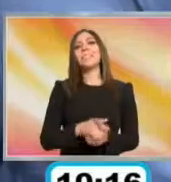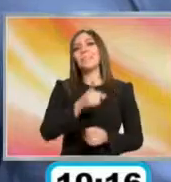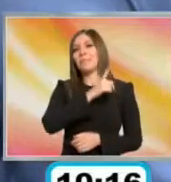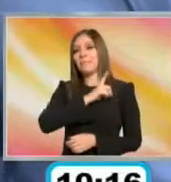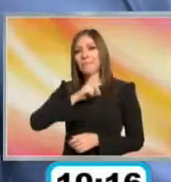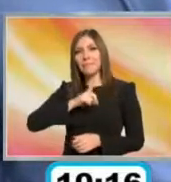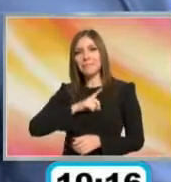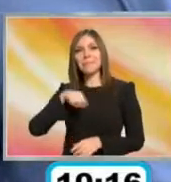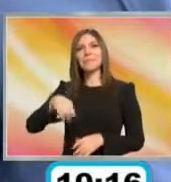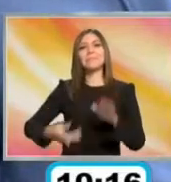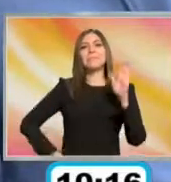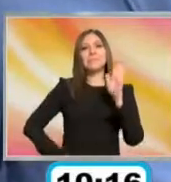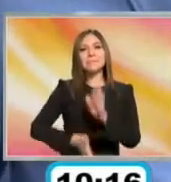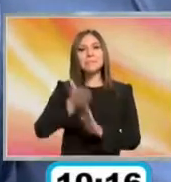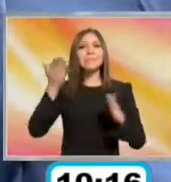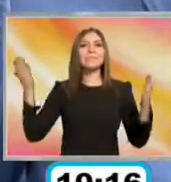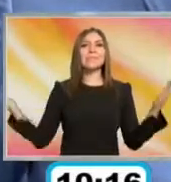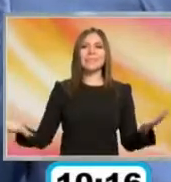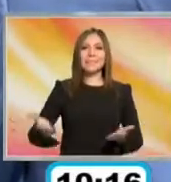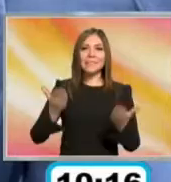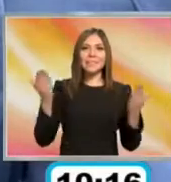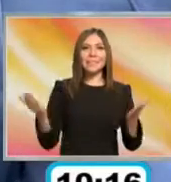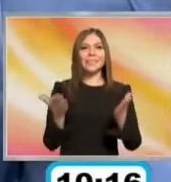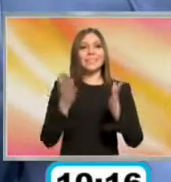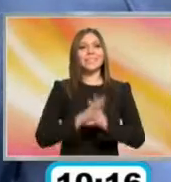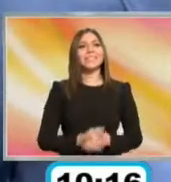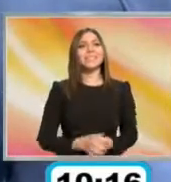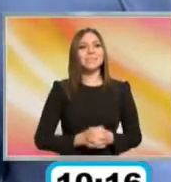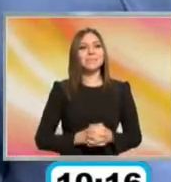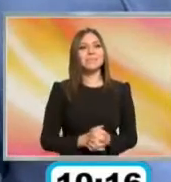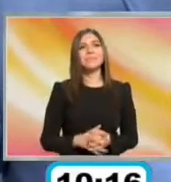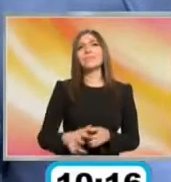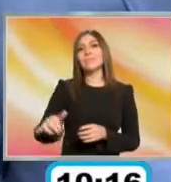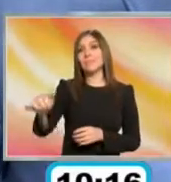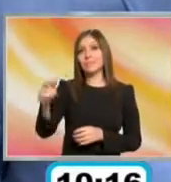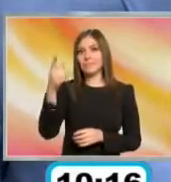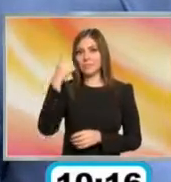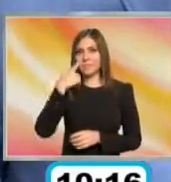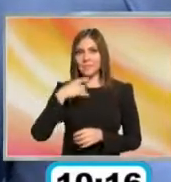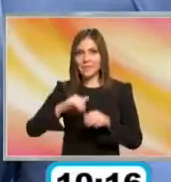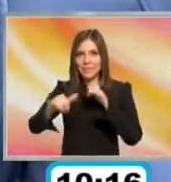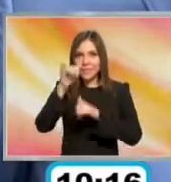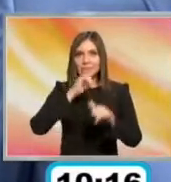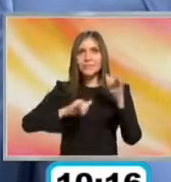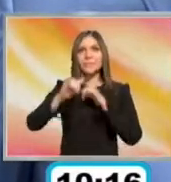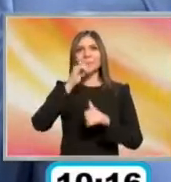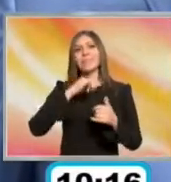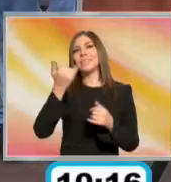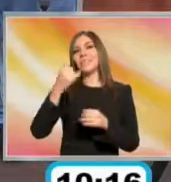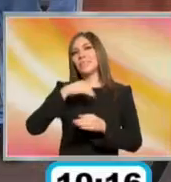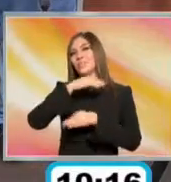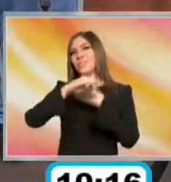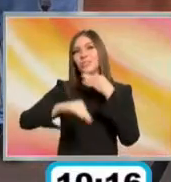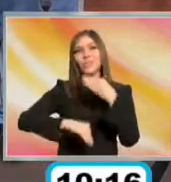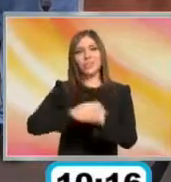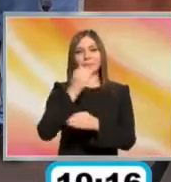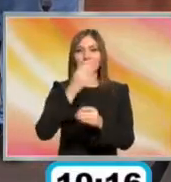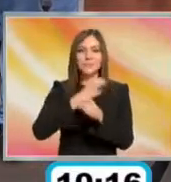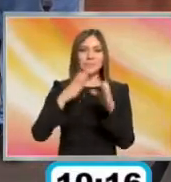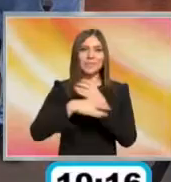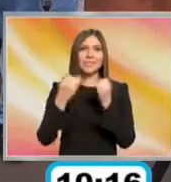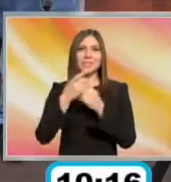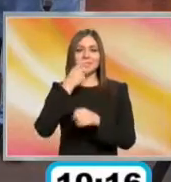salir a bailar, a disfrutar, a gozar, a chupar, a tomar, y así Oye, es, ¿no?